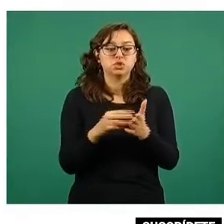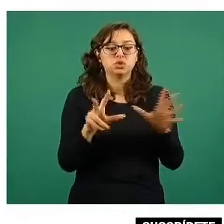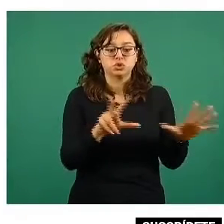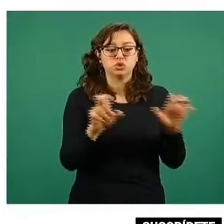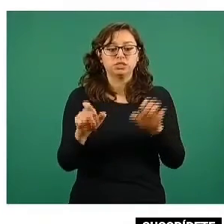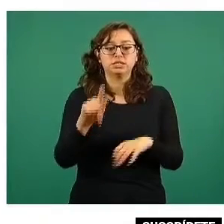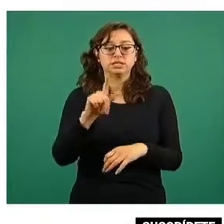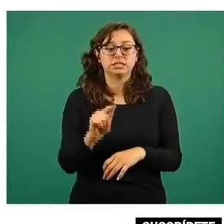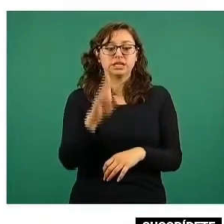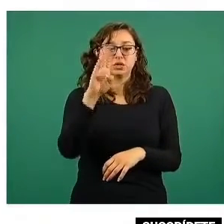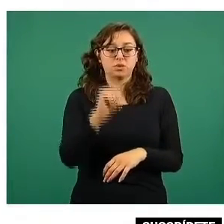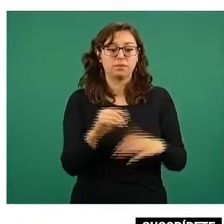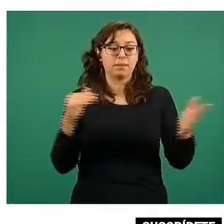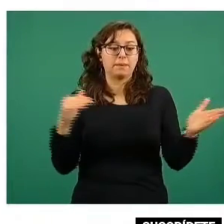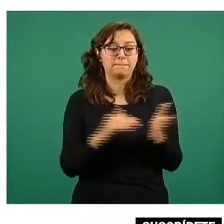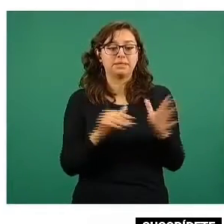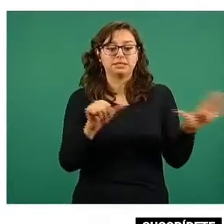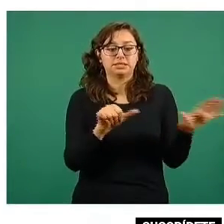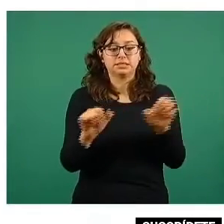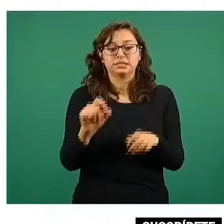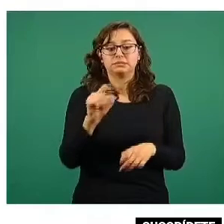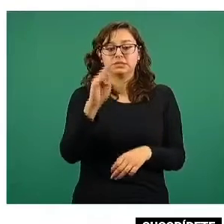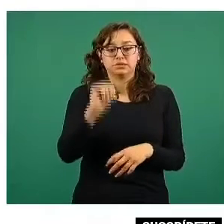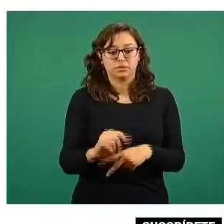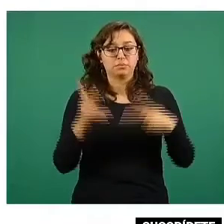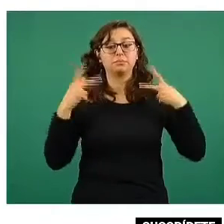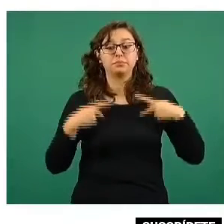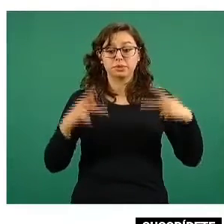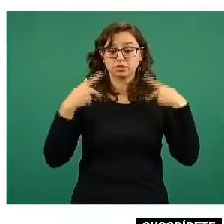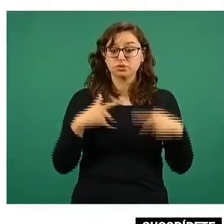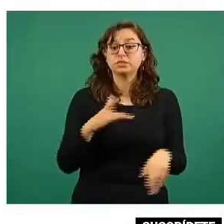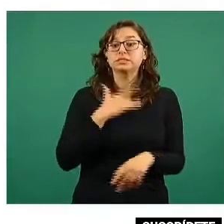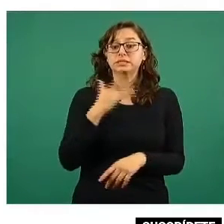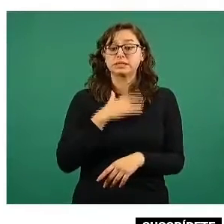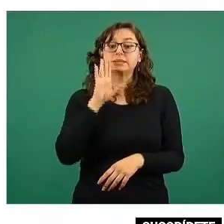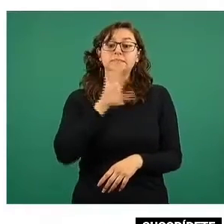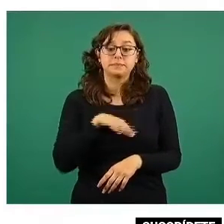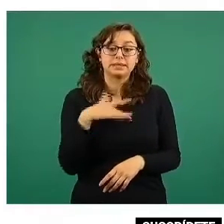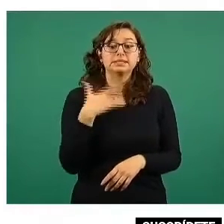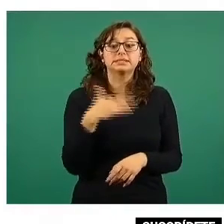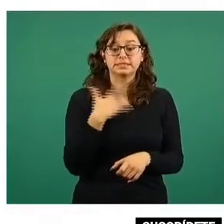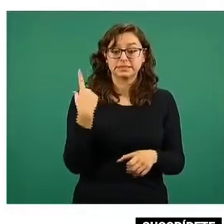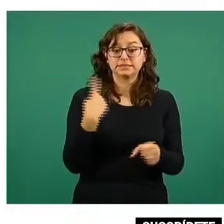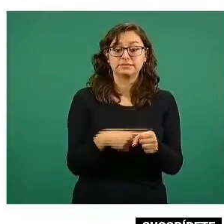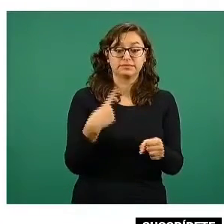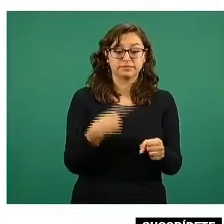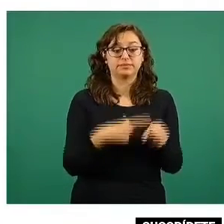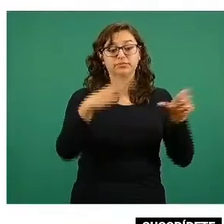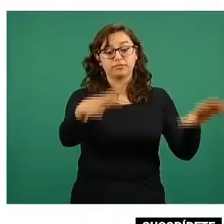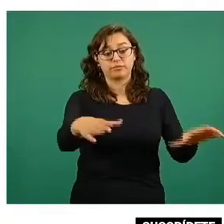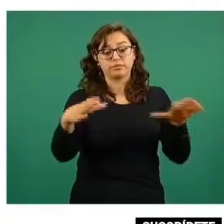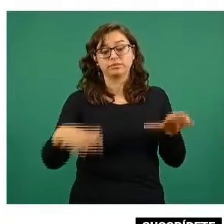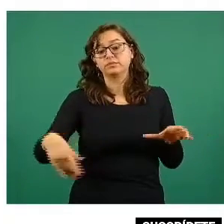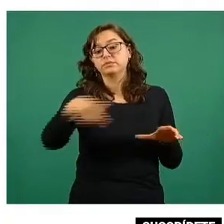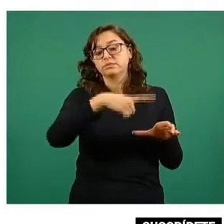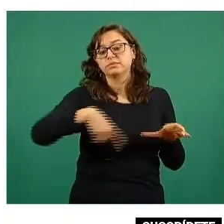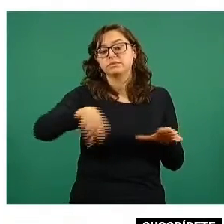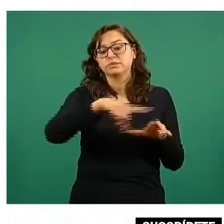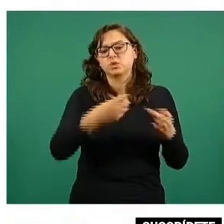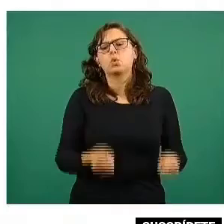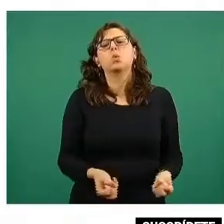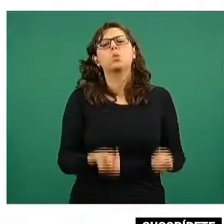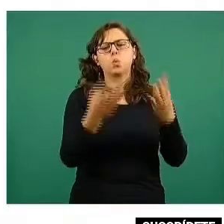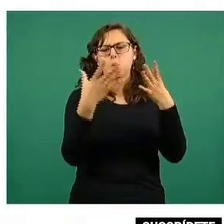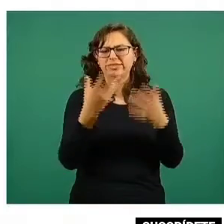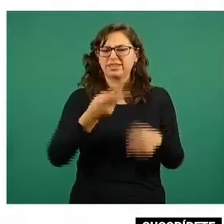3.879.000 personas que han sido identificadas con estos signos y síntomas. El porcentaje de positividad nos ayuda